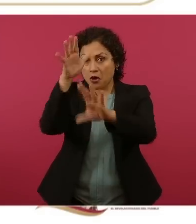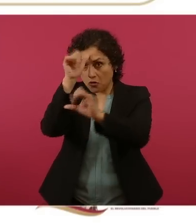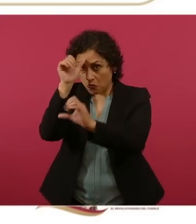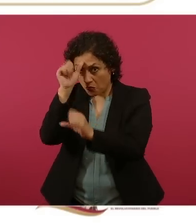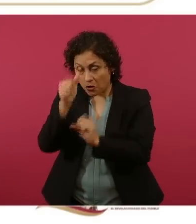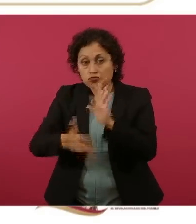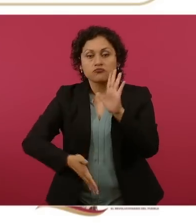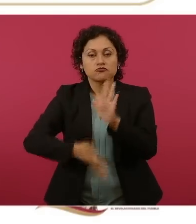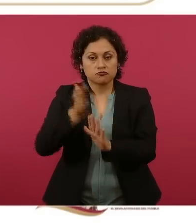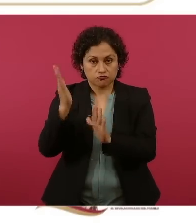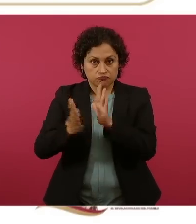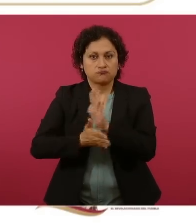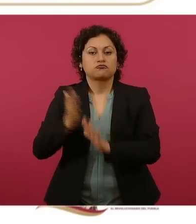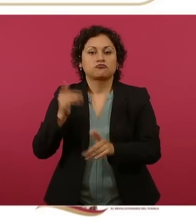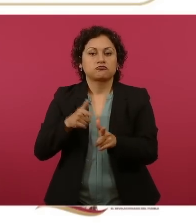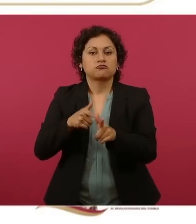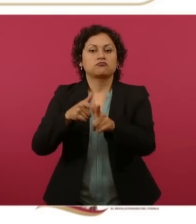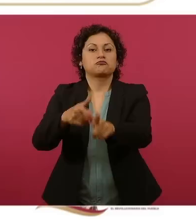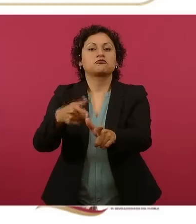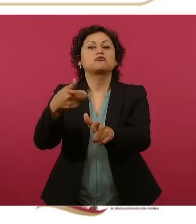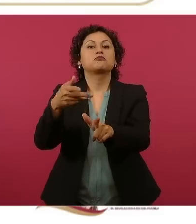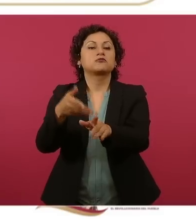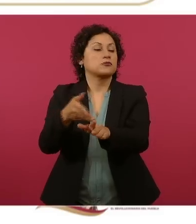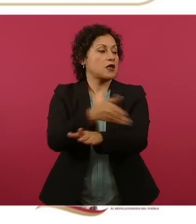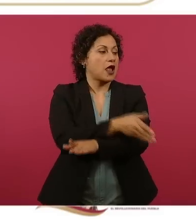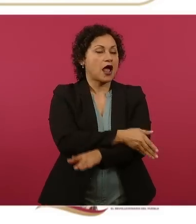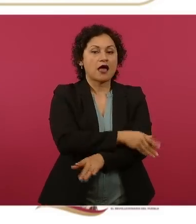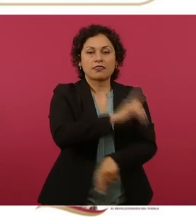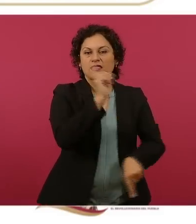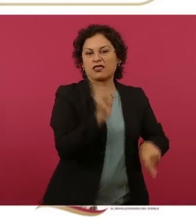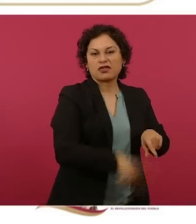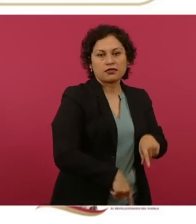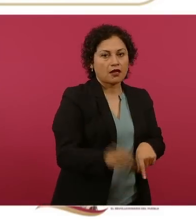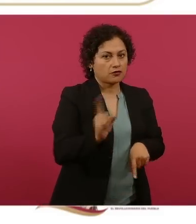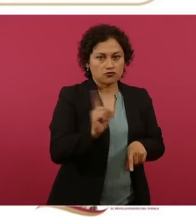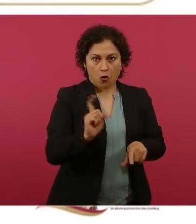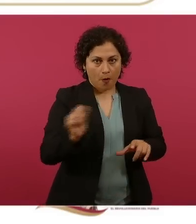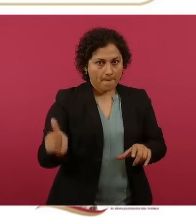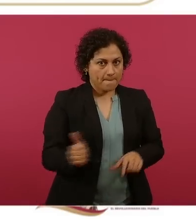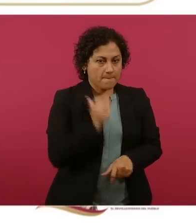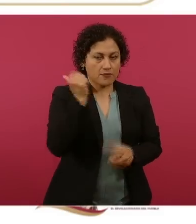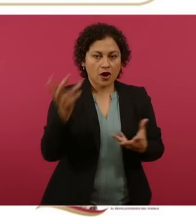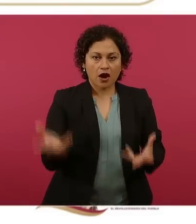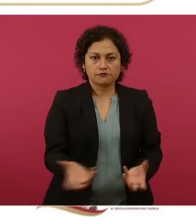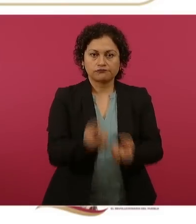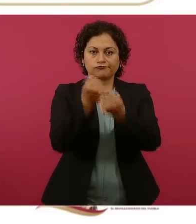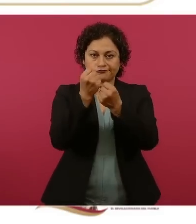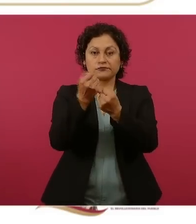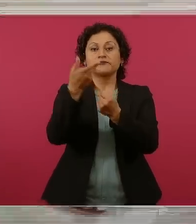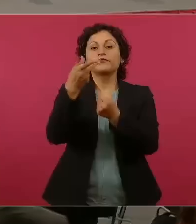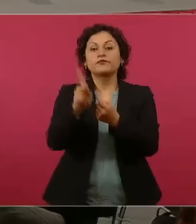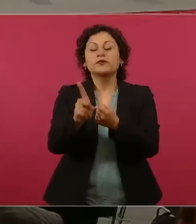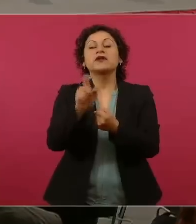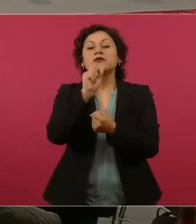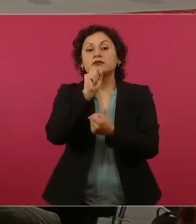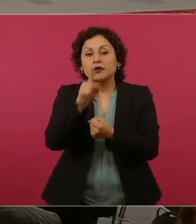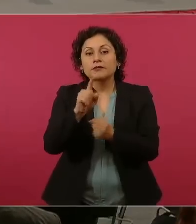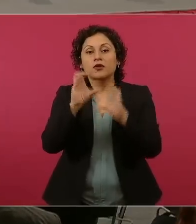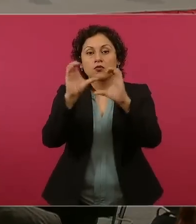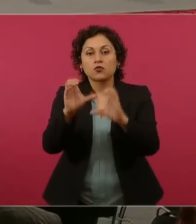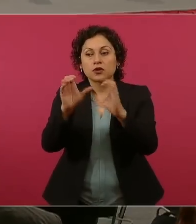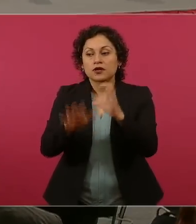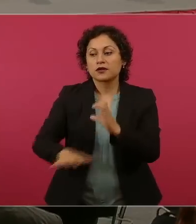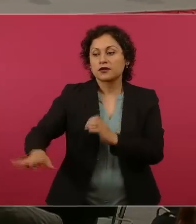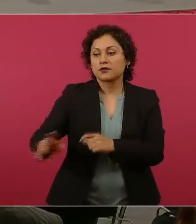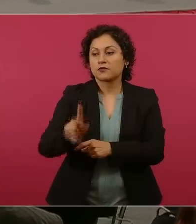El Zapotillo sin perder la inversión que ya se tenía, pero al mismo tiempo se evita la inundación de los pueblos de